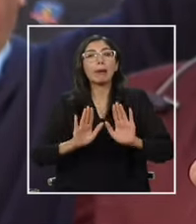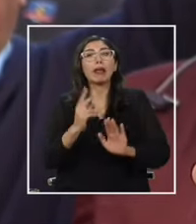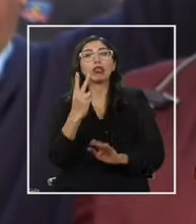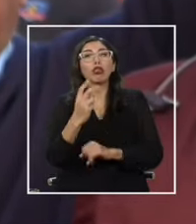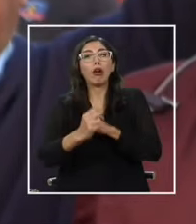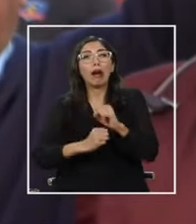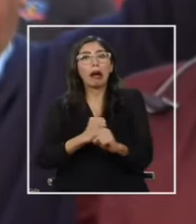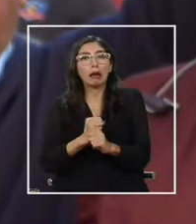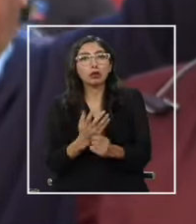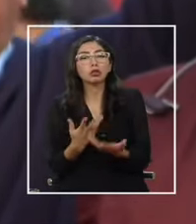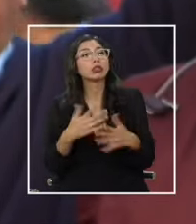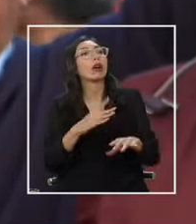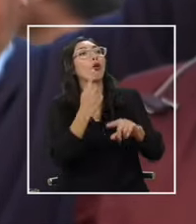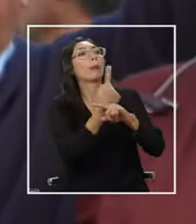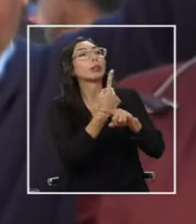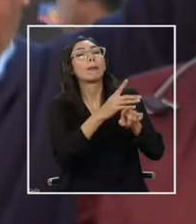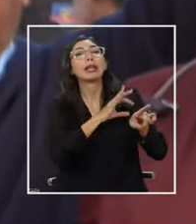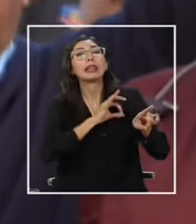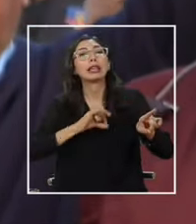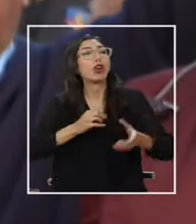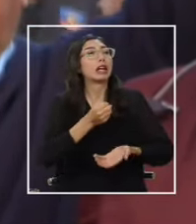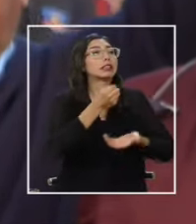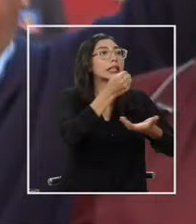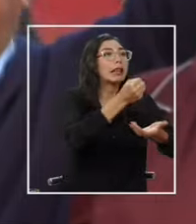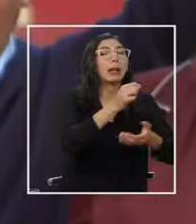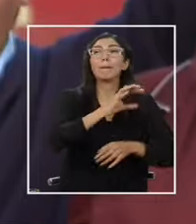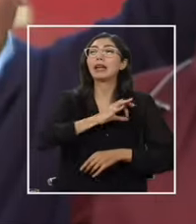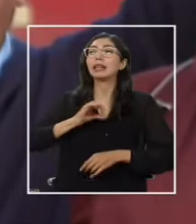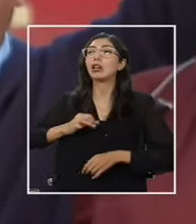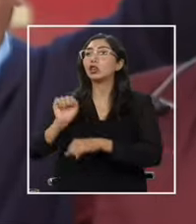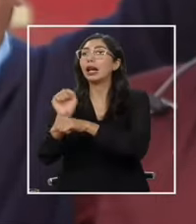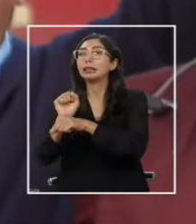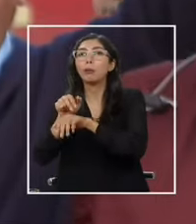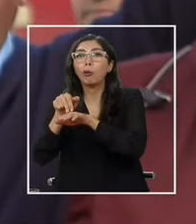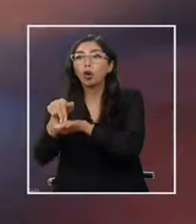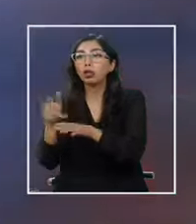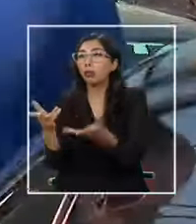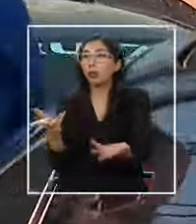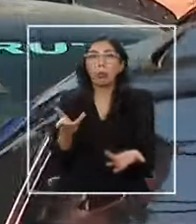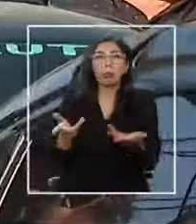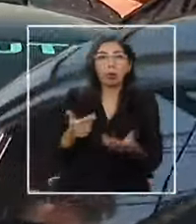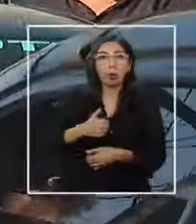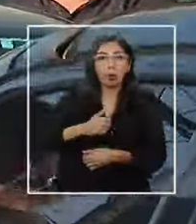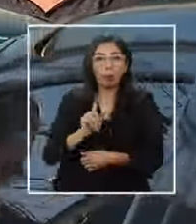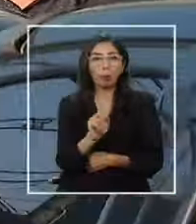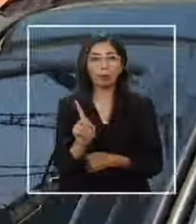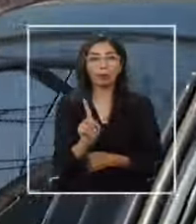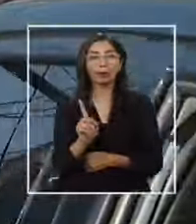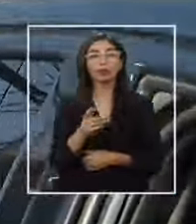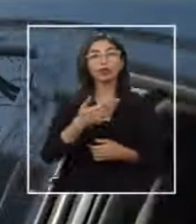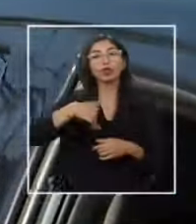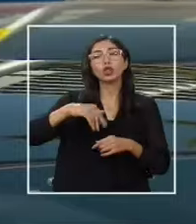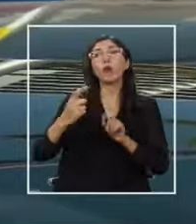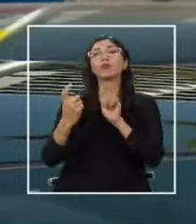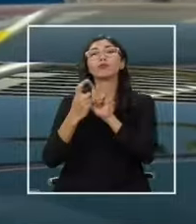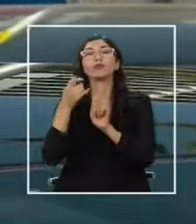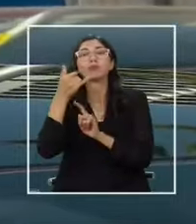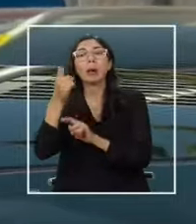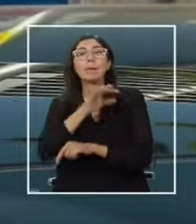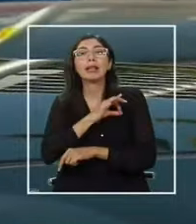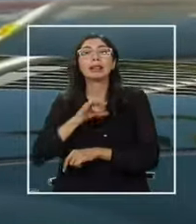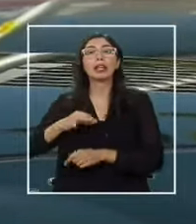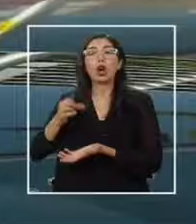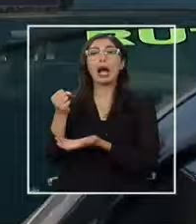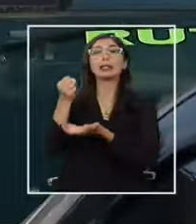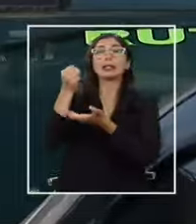ocurra. Hemos hablado con el Ministerio de Hacienda, con Transporte, con todo, y esto no se cumple. Contactamos al Ministerio de Hacienda para consultar